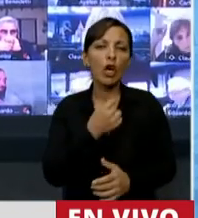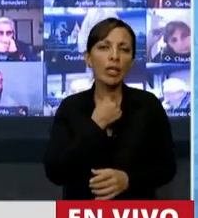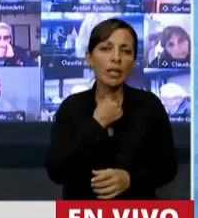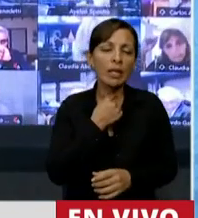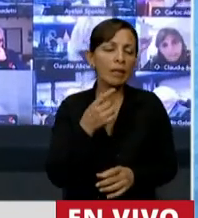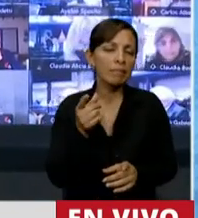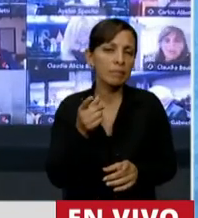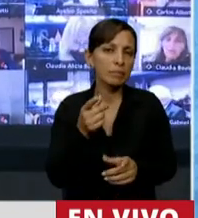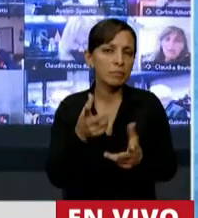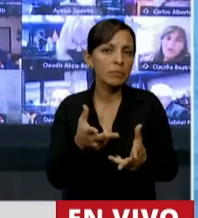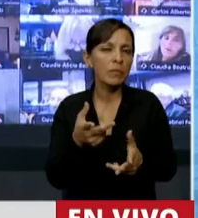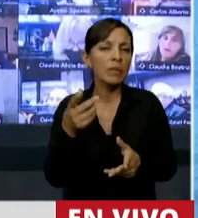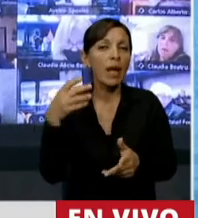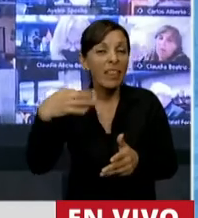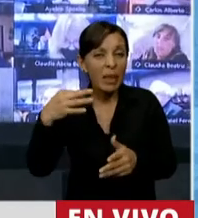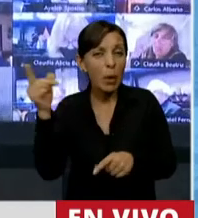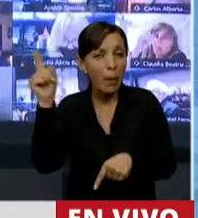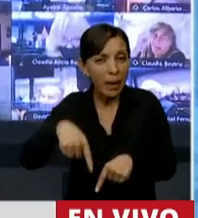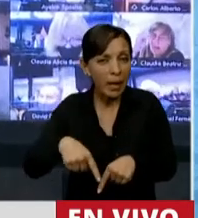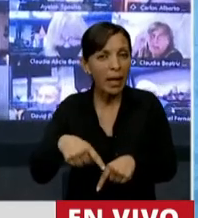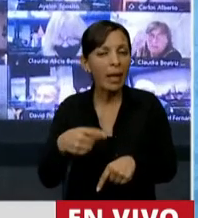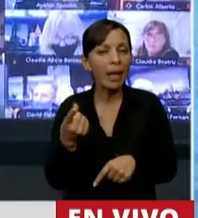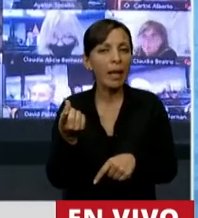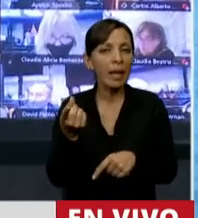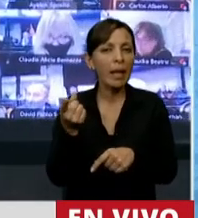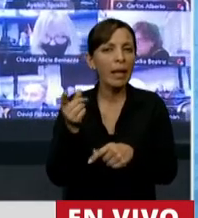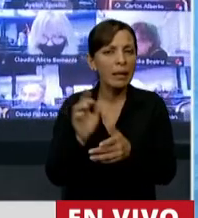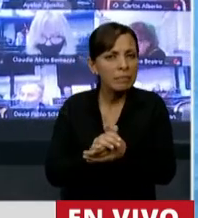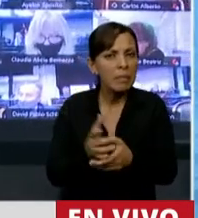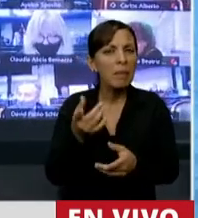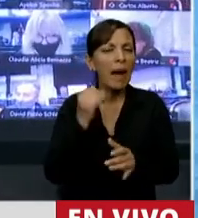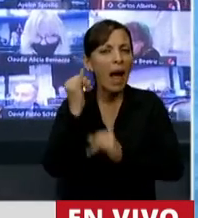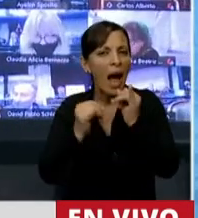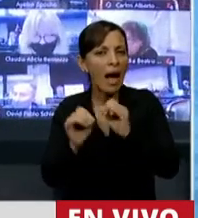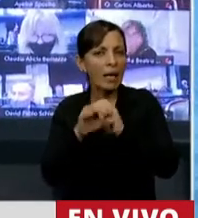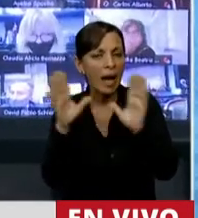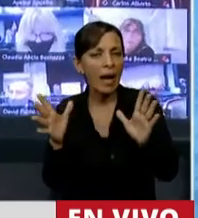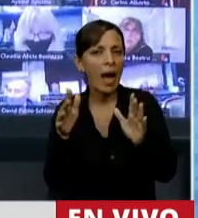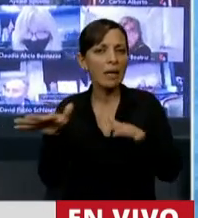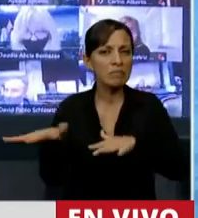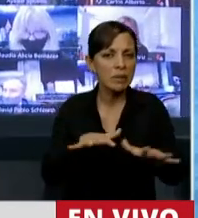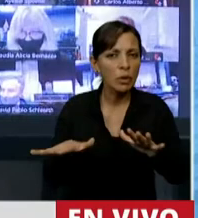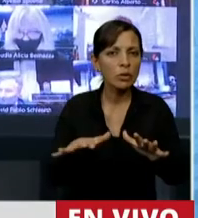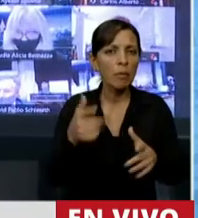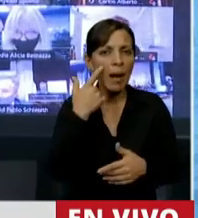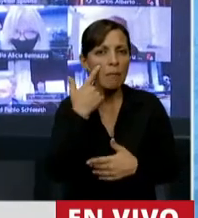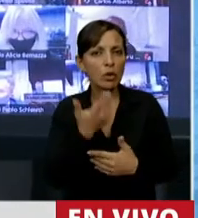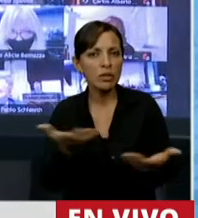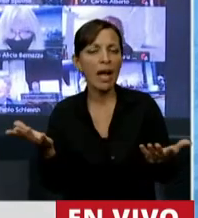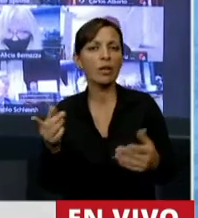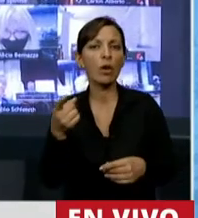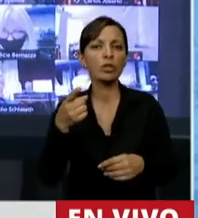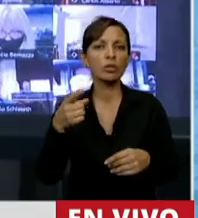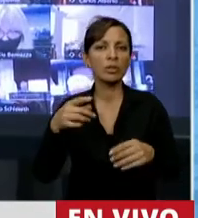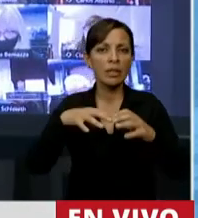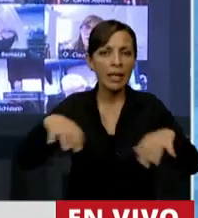venir, insisto, don Raúl Alfonsín a aclararnos un poco el panorama y a mostrarnos que la grieta